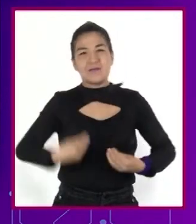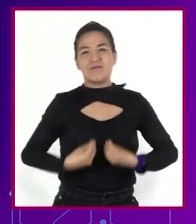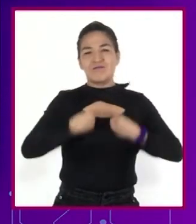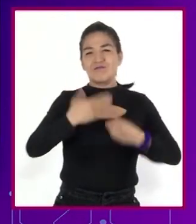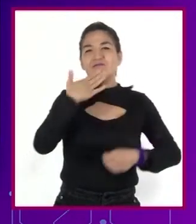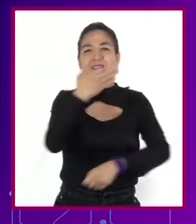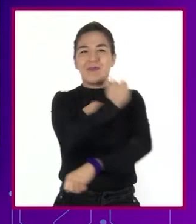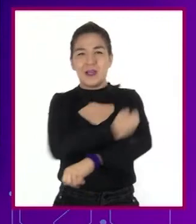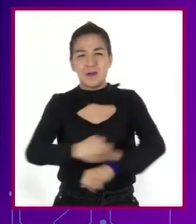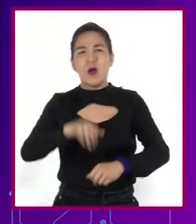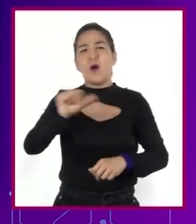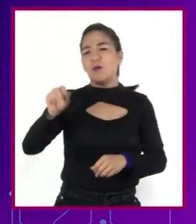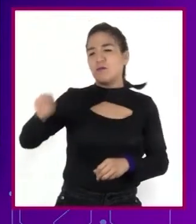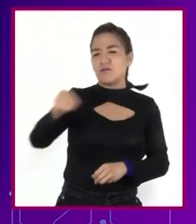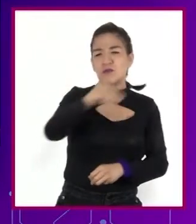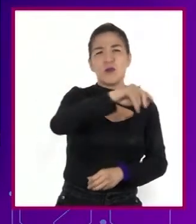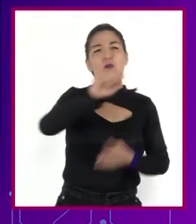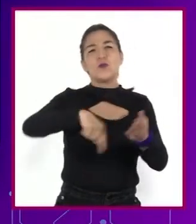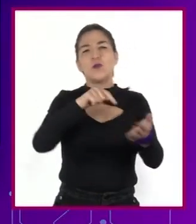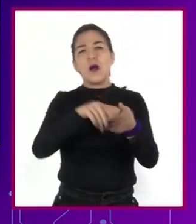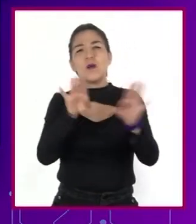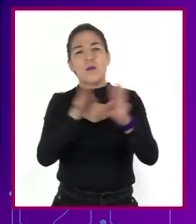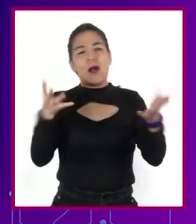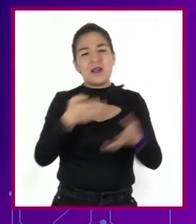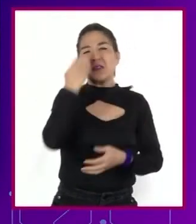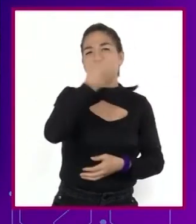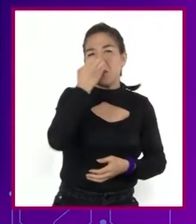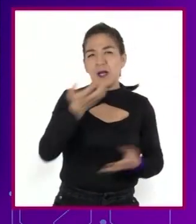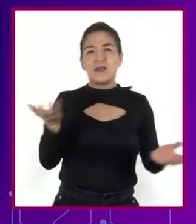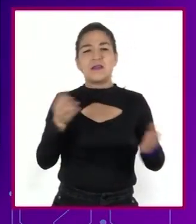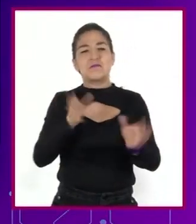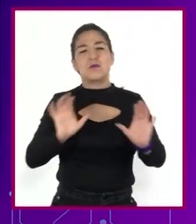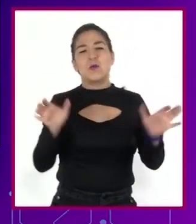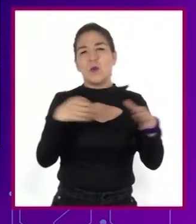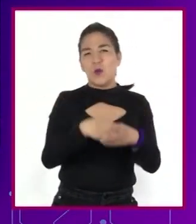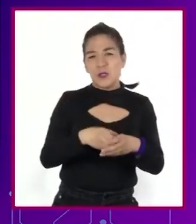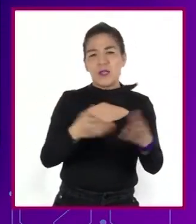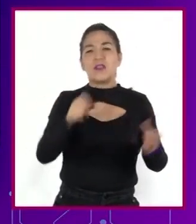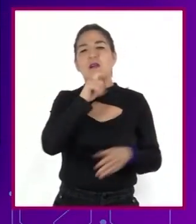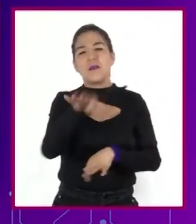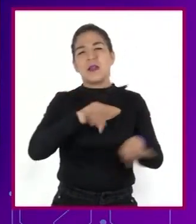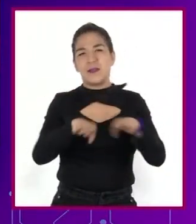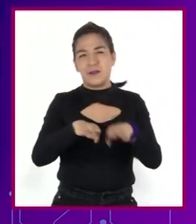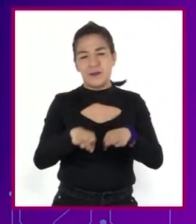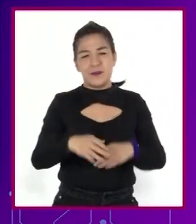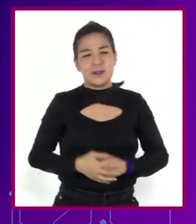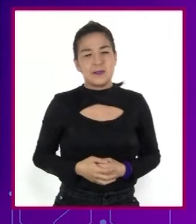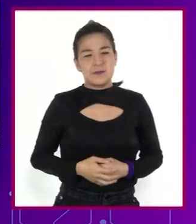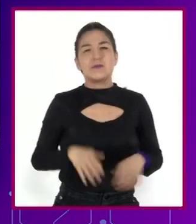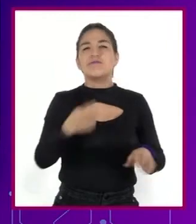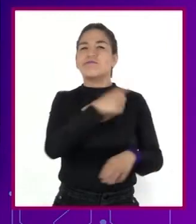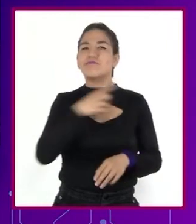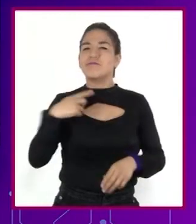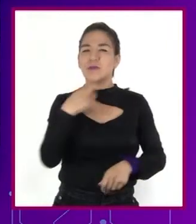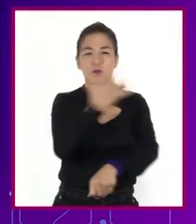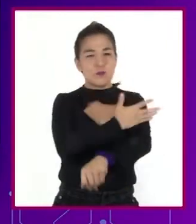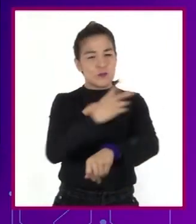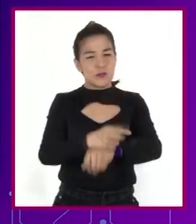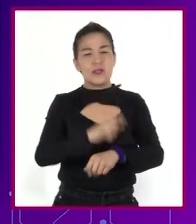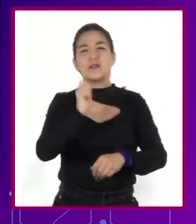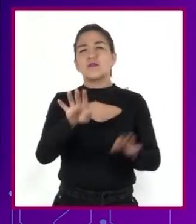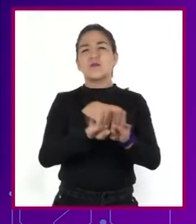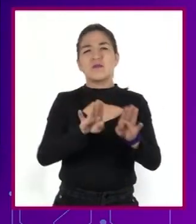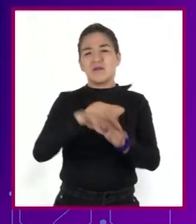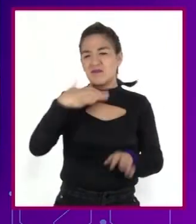otros ámbitos en los que nos desenvolvemos, como la escuela, la comunidad o el trabajo. Ser honestos y descartar